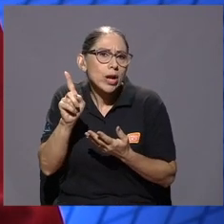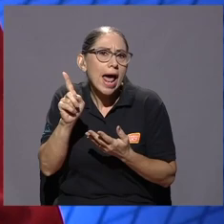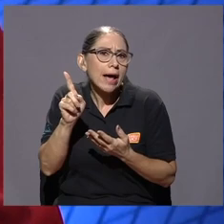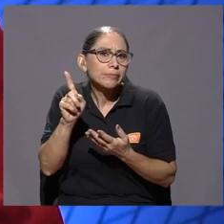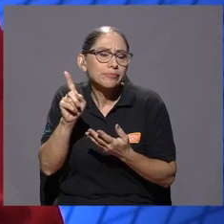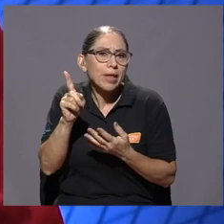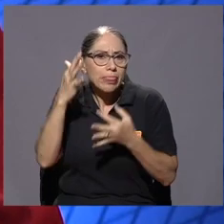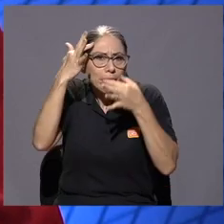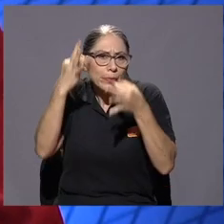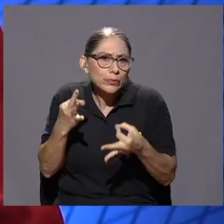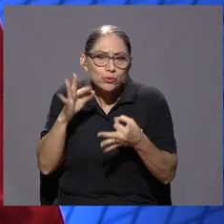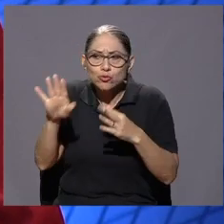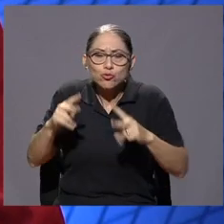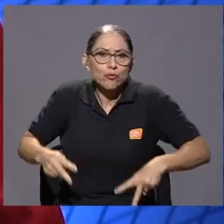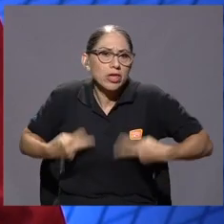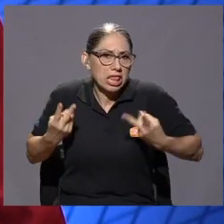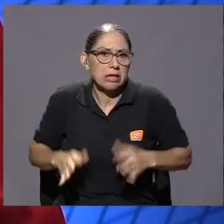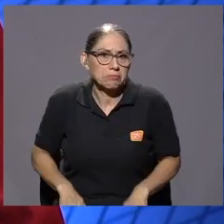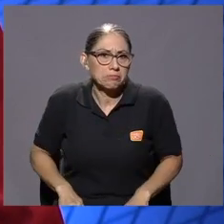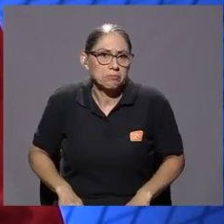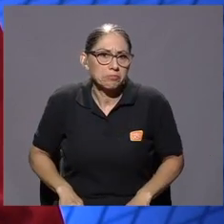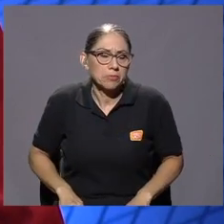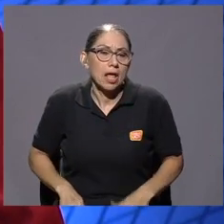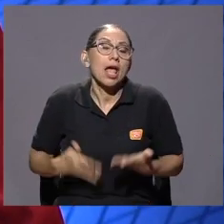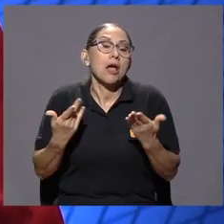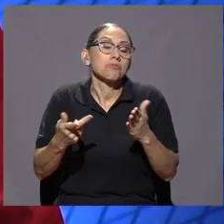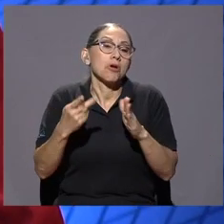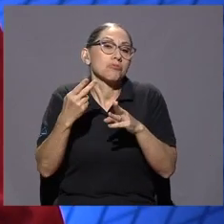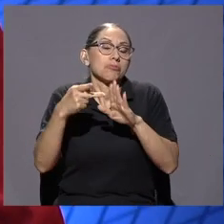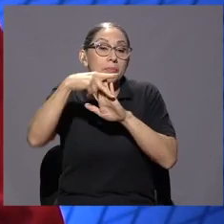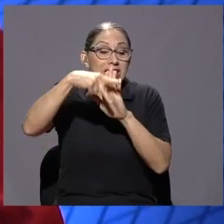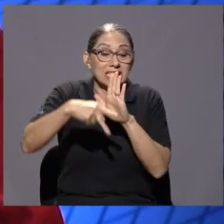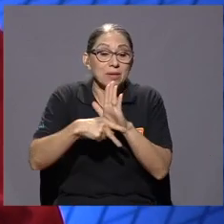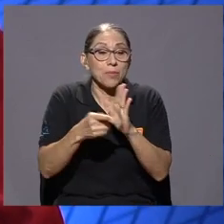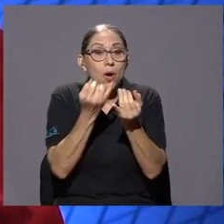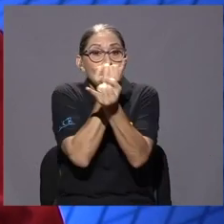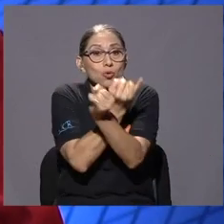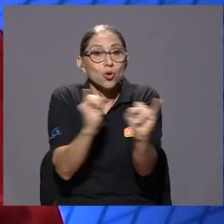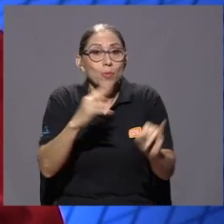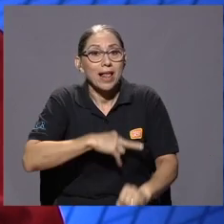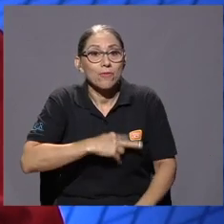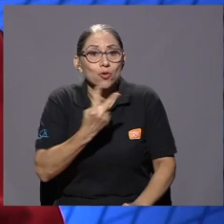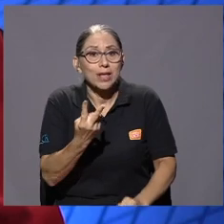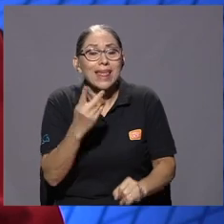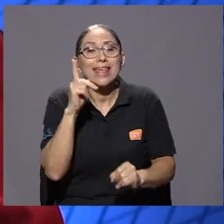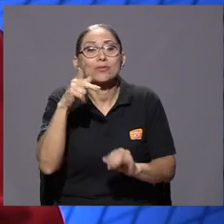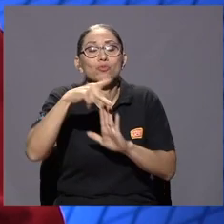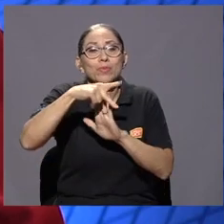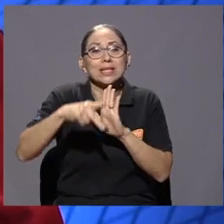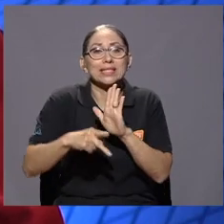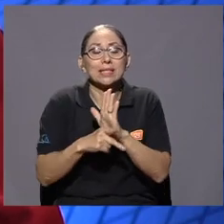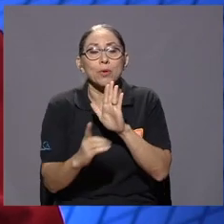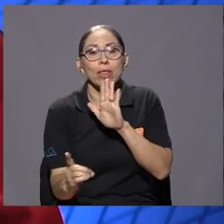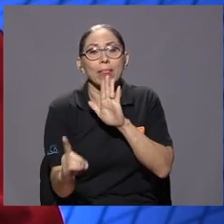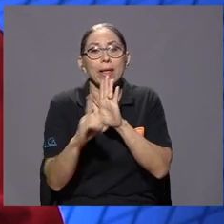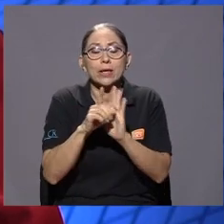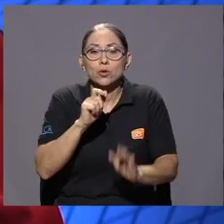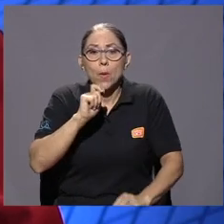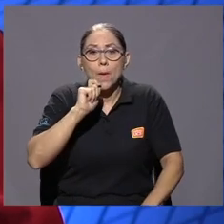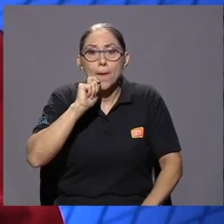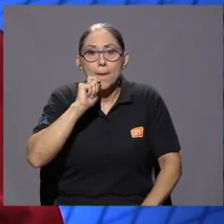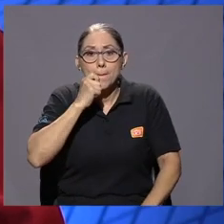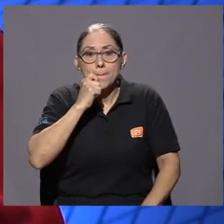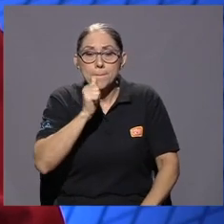una determinada opción en tu vida. Llámese el principio de la autonomía de la voluntad, es un principio del derecho privado, que indica